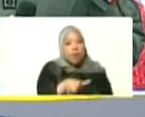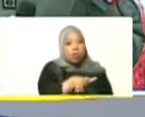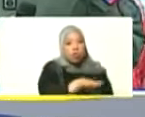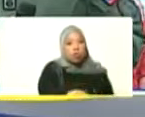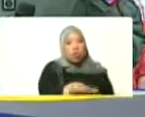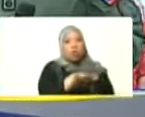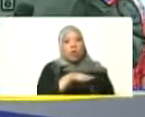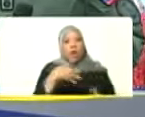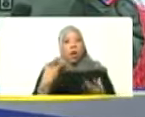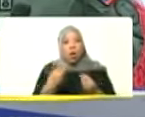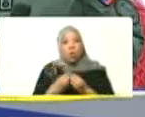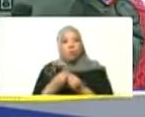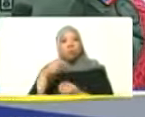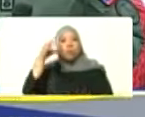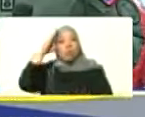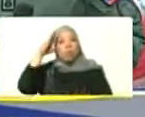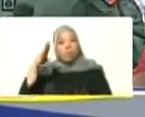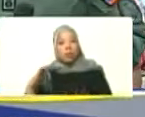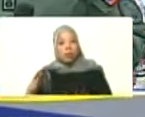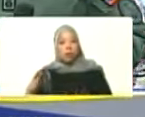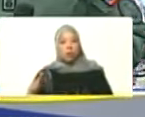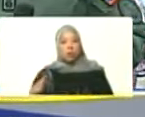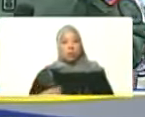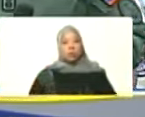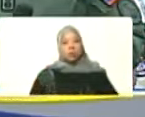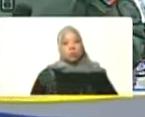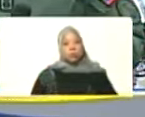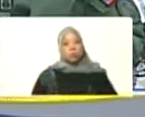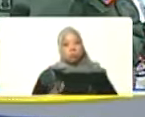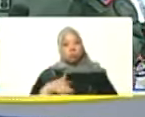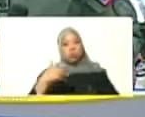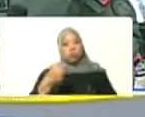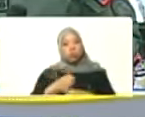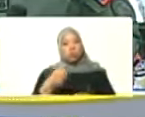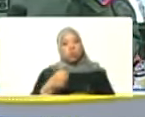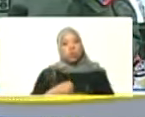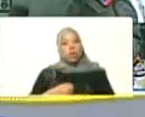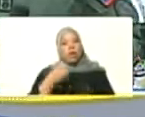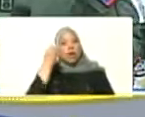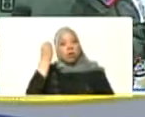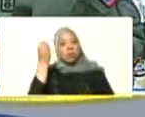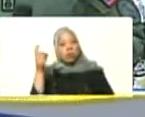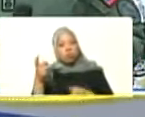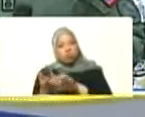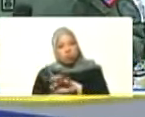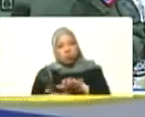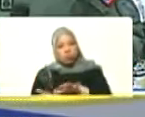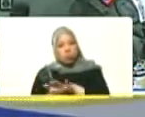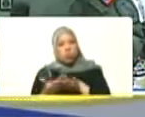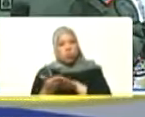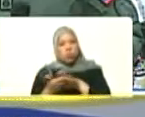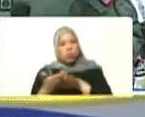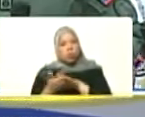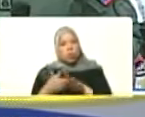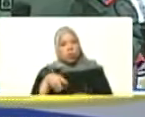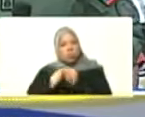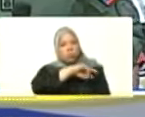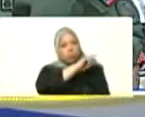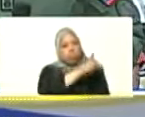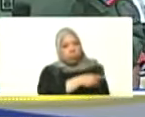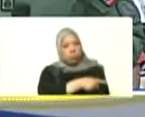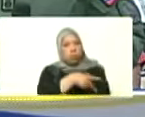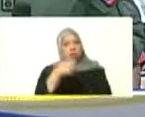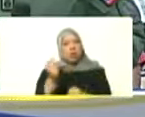y la unión del poder militar con su gran capacidad resolutiva y la unión del poder popular con su